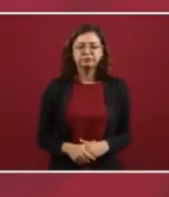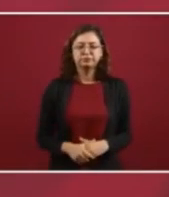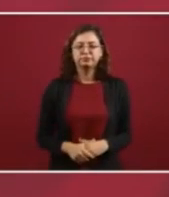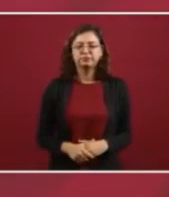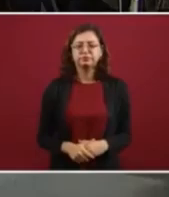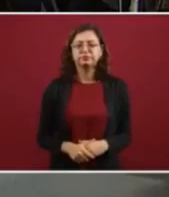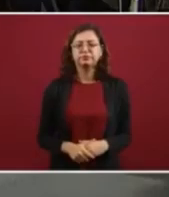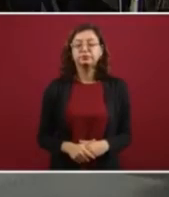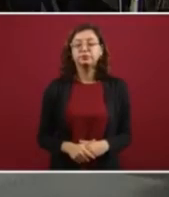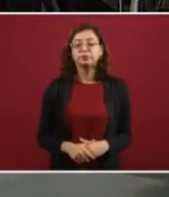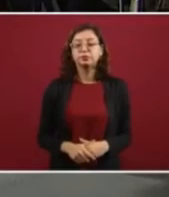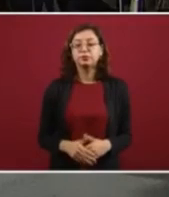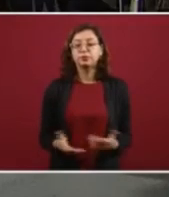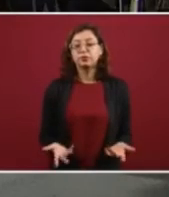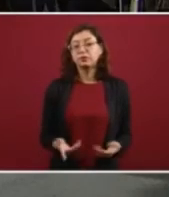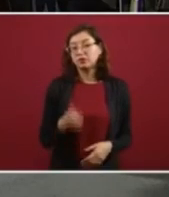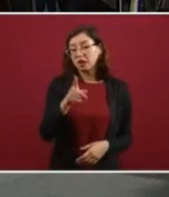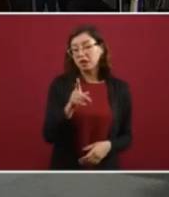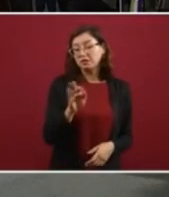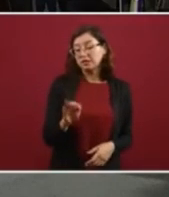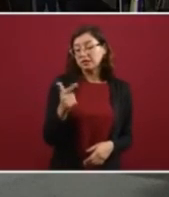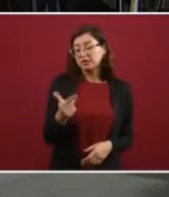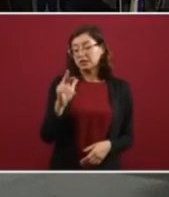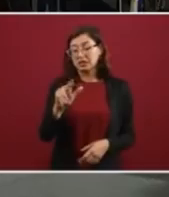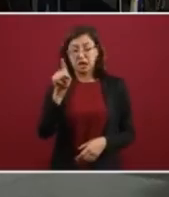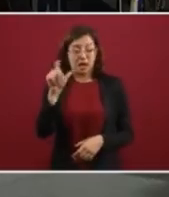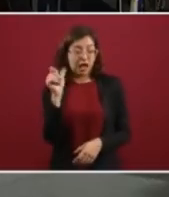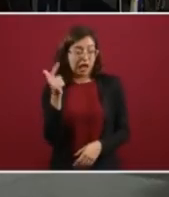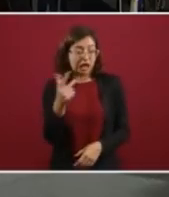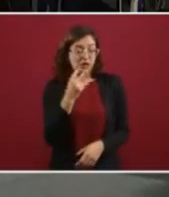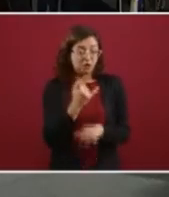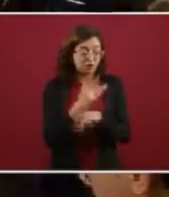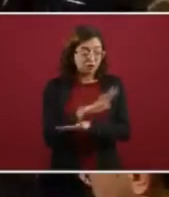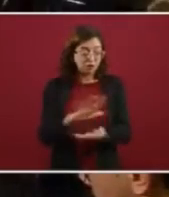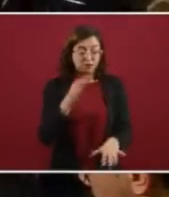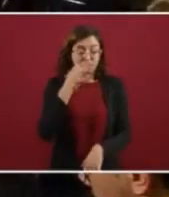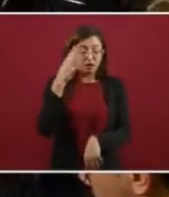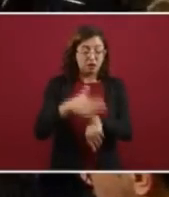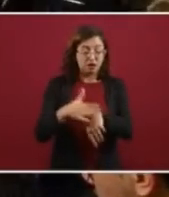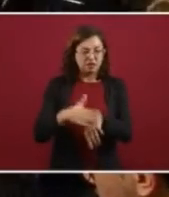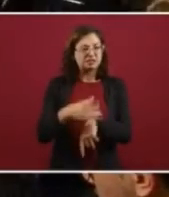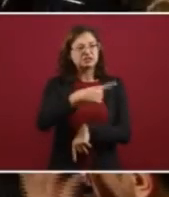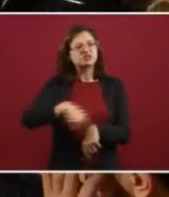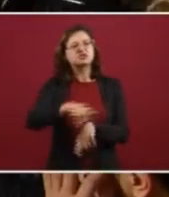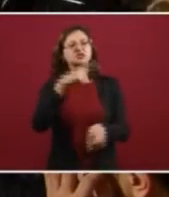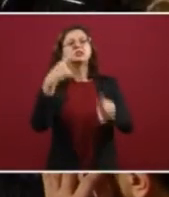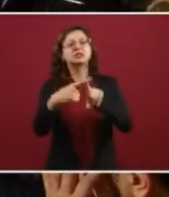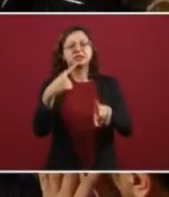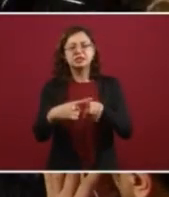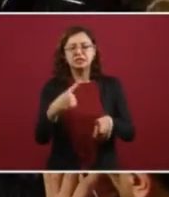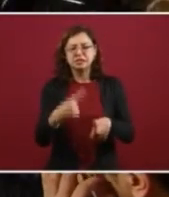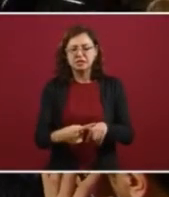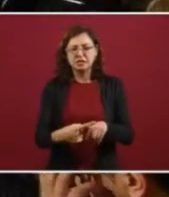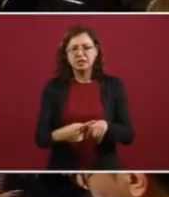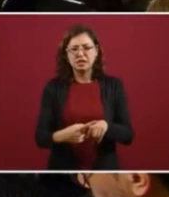con el gobierno del presidente también ha habido otros que sonaron luego luego que el presidente tenía como un par de meses este